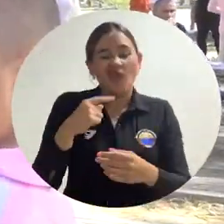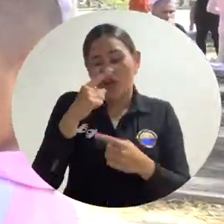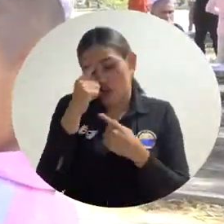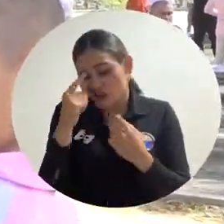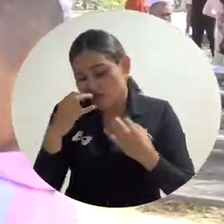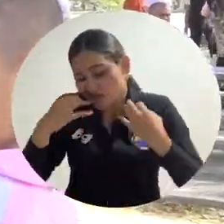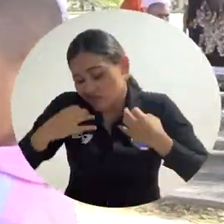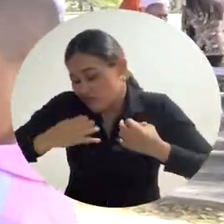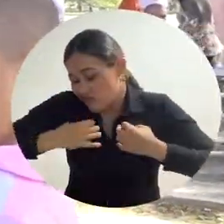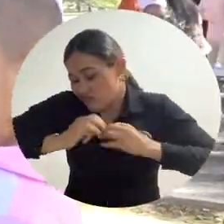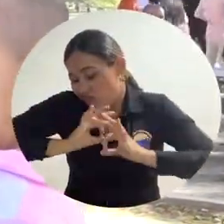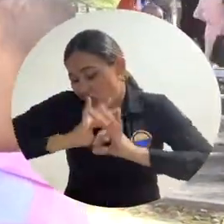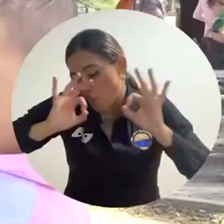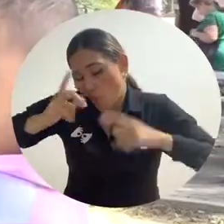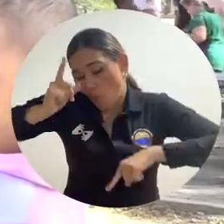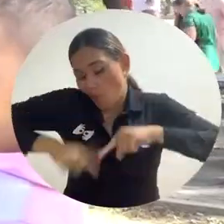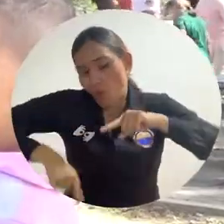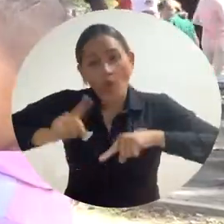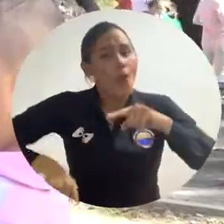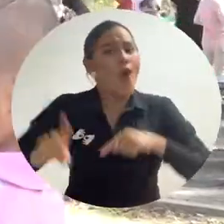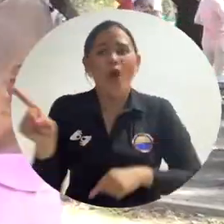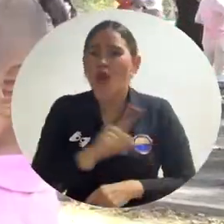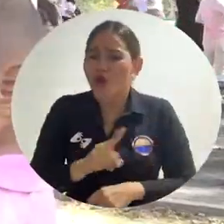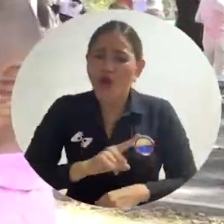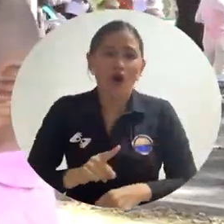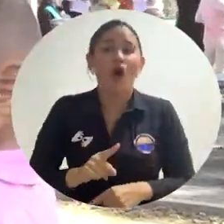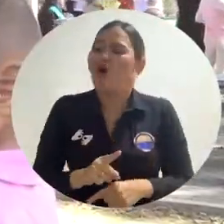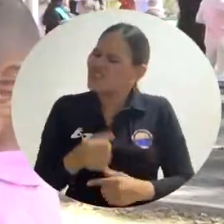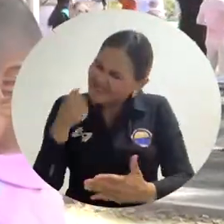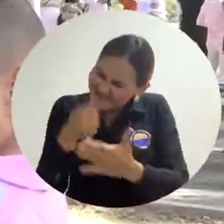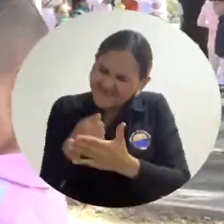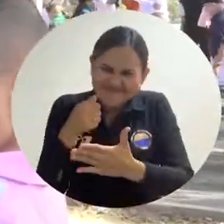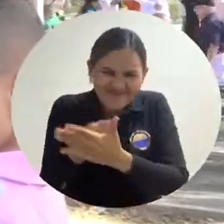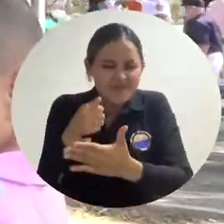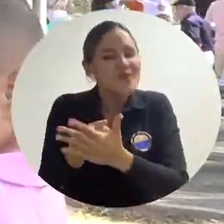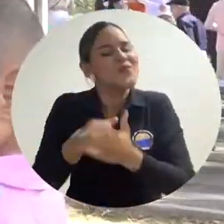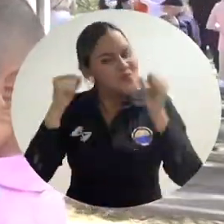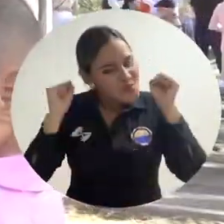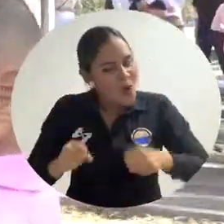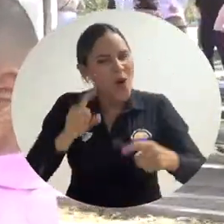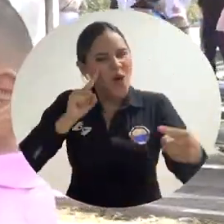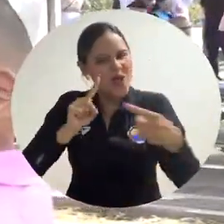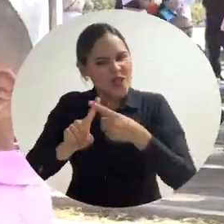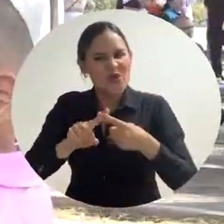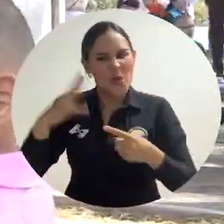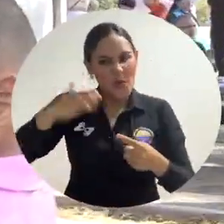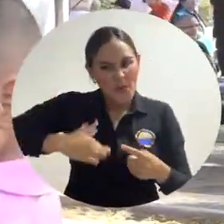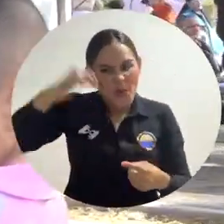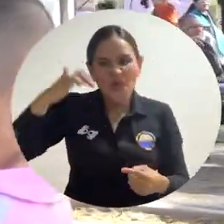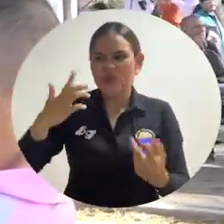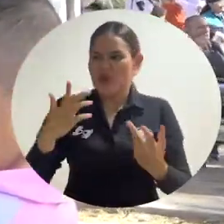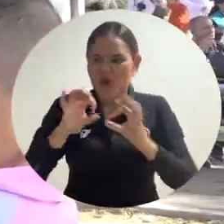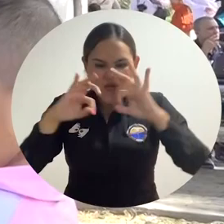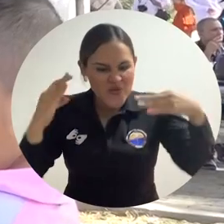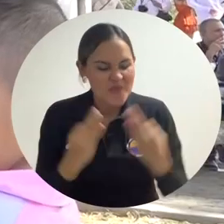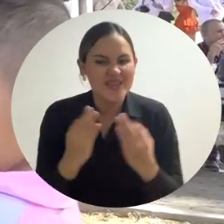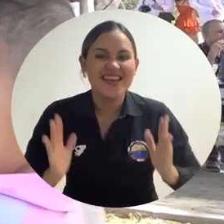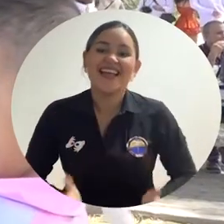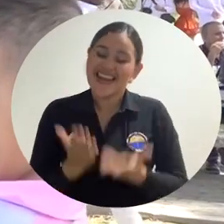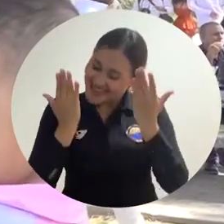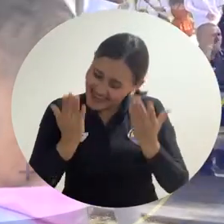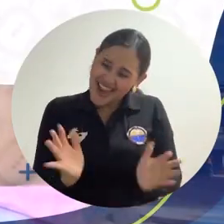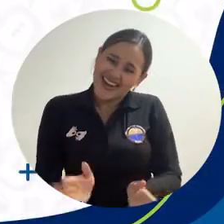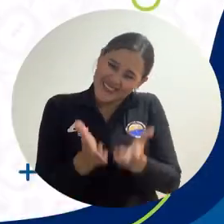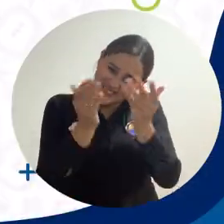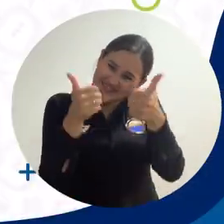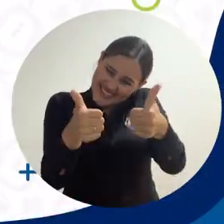sus manos, la actitud, las ganas de salir adelante, las ganas de ser unas profesionales, de sacar adelante sus hogares y esto es algo que es